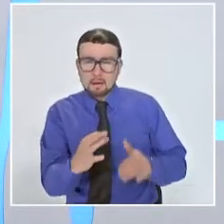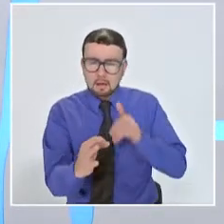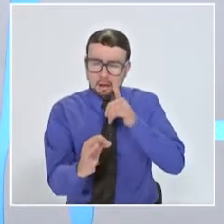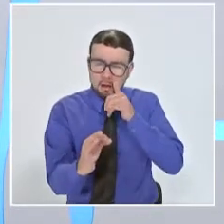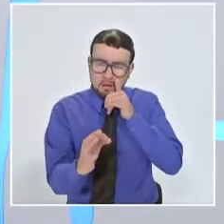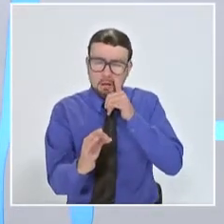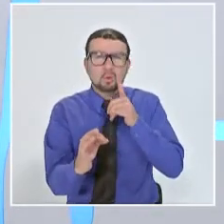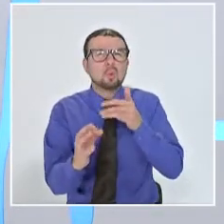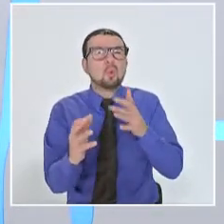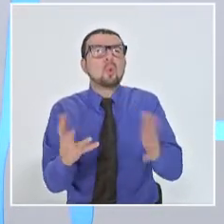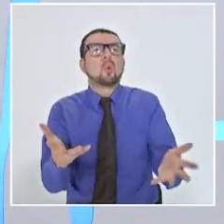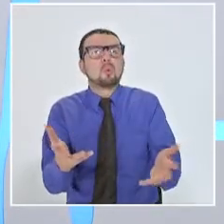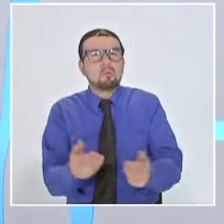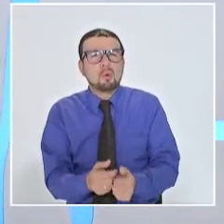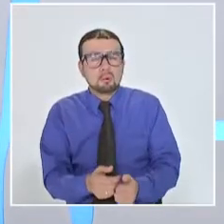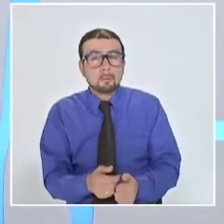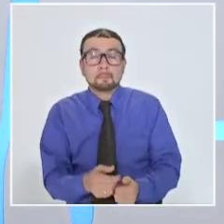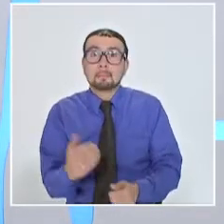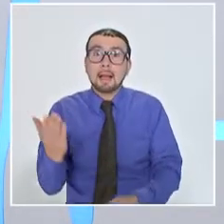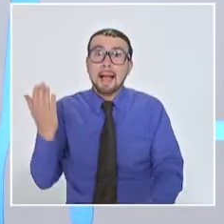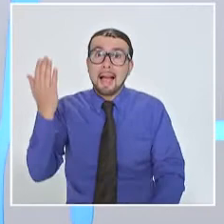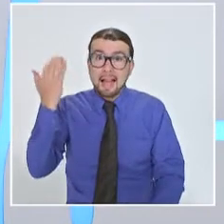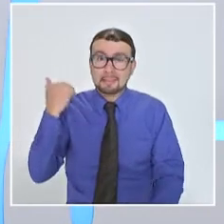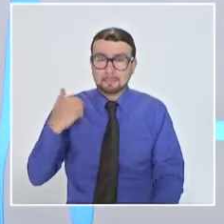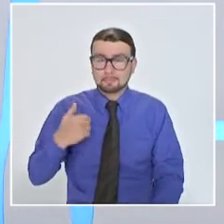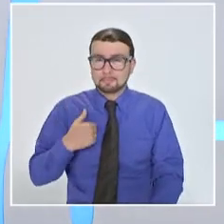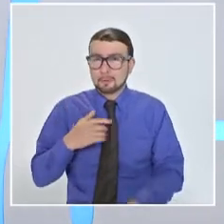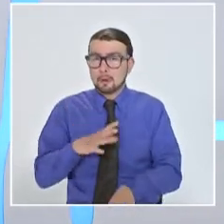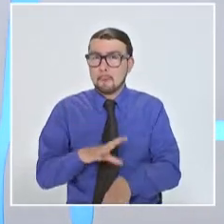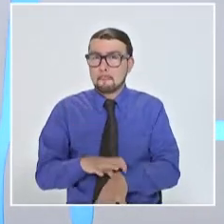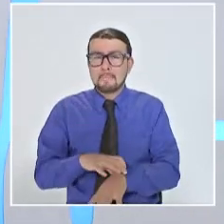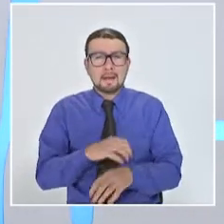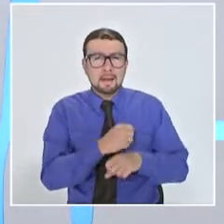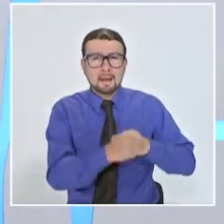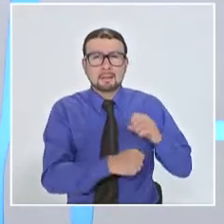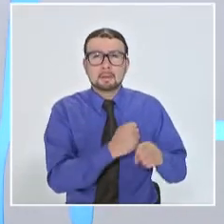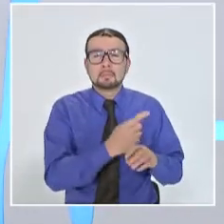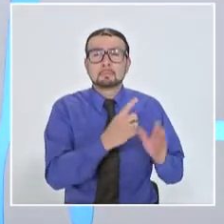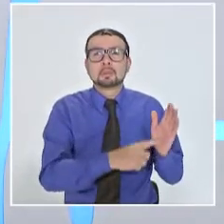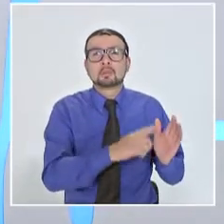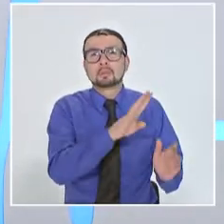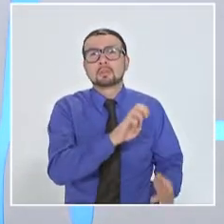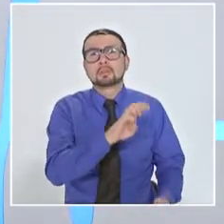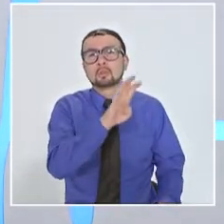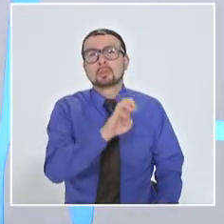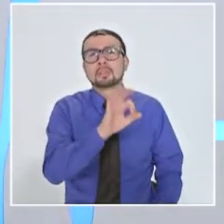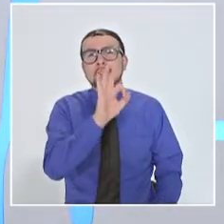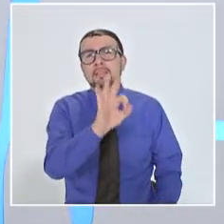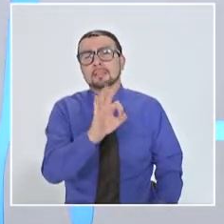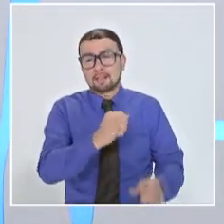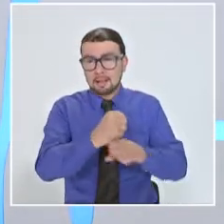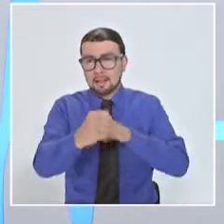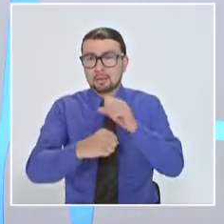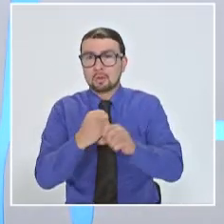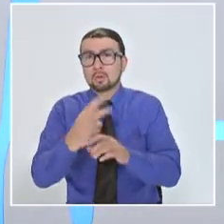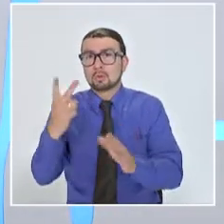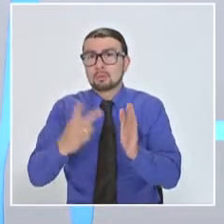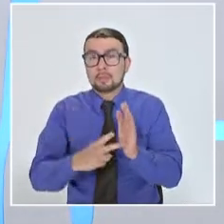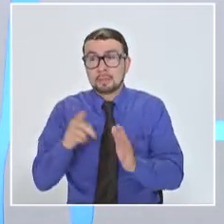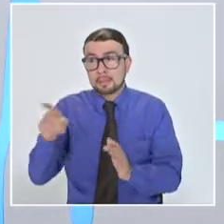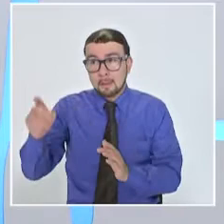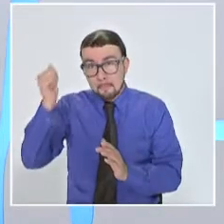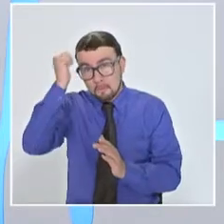biopsia? Entonces, antes, cuando yo me formé como médico entre el año 1993 y el año 2000, a mí me enseñaban mis profesores